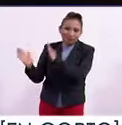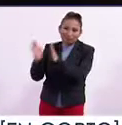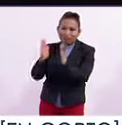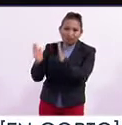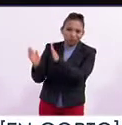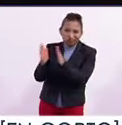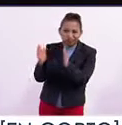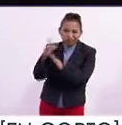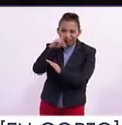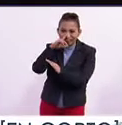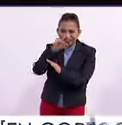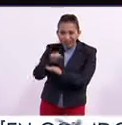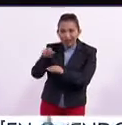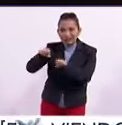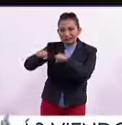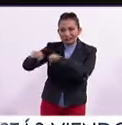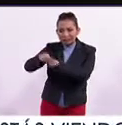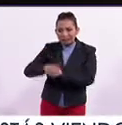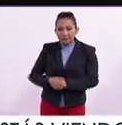sismo.